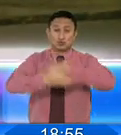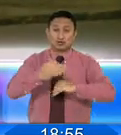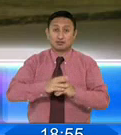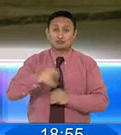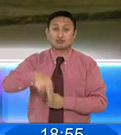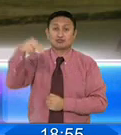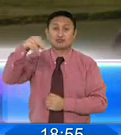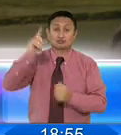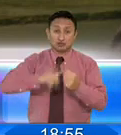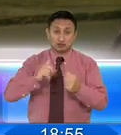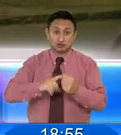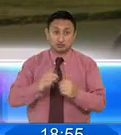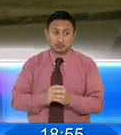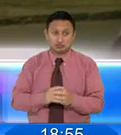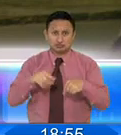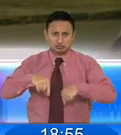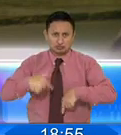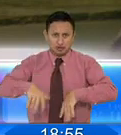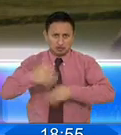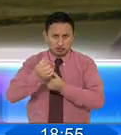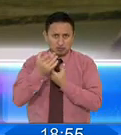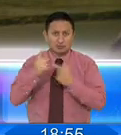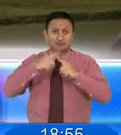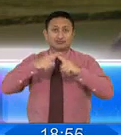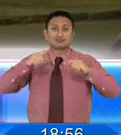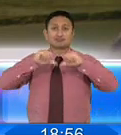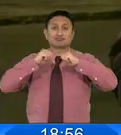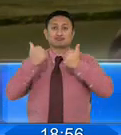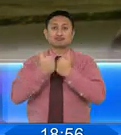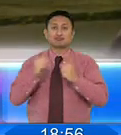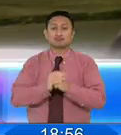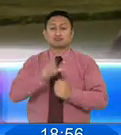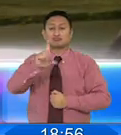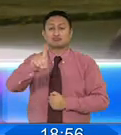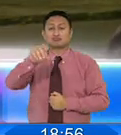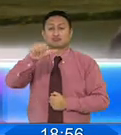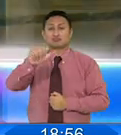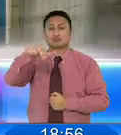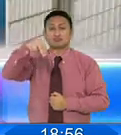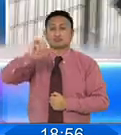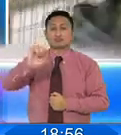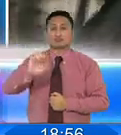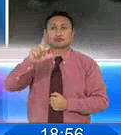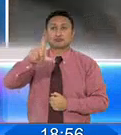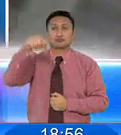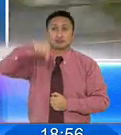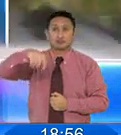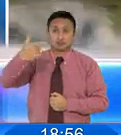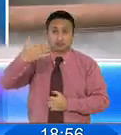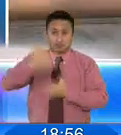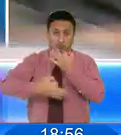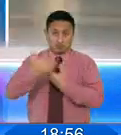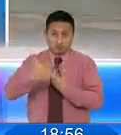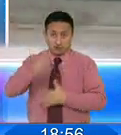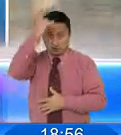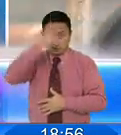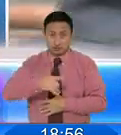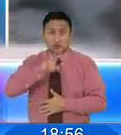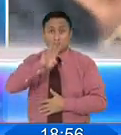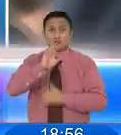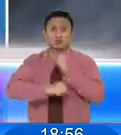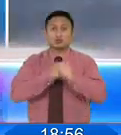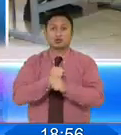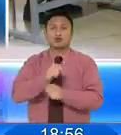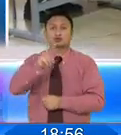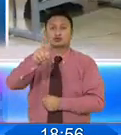Quito, se dio a conocer que el ex asambleísta Daniel Mendoza fue sentenciado a 4 años, 2 meses de pena